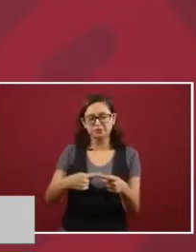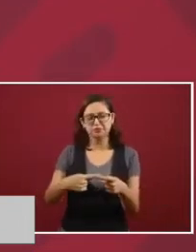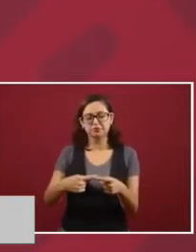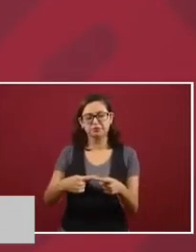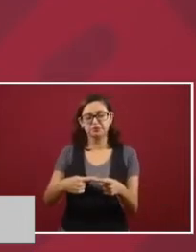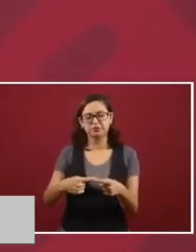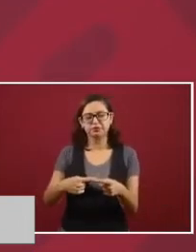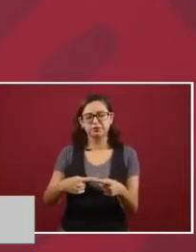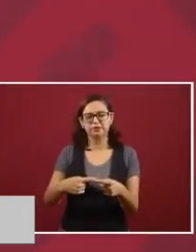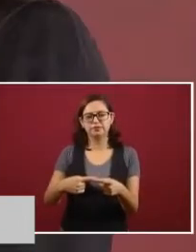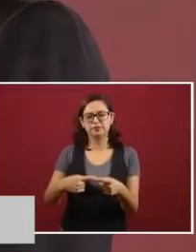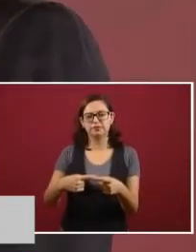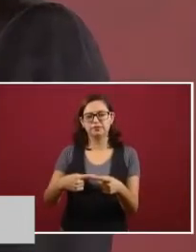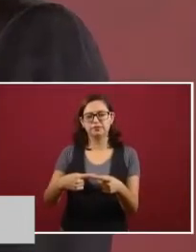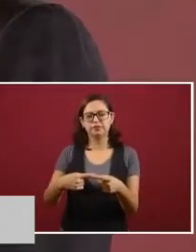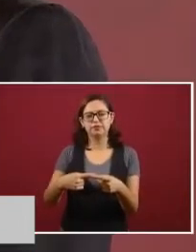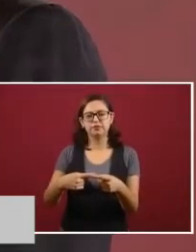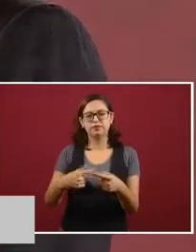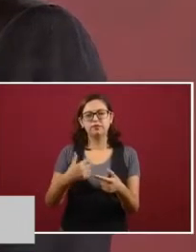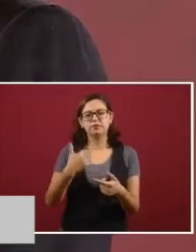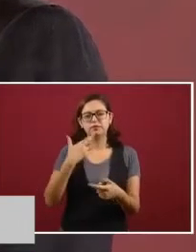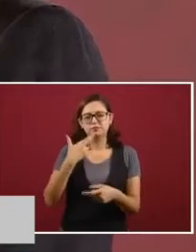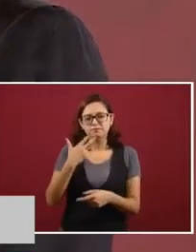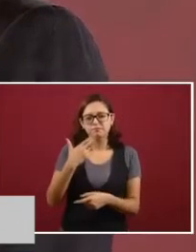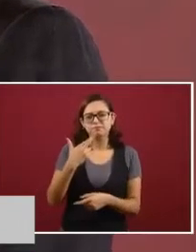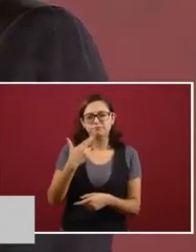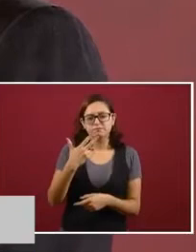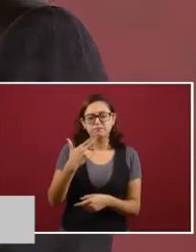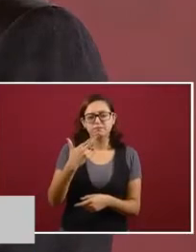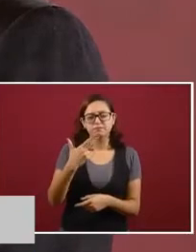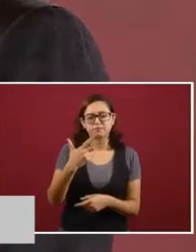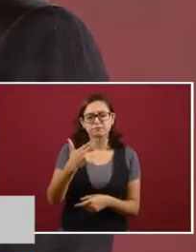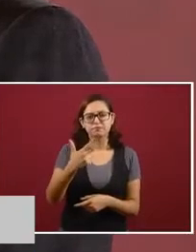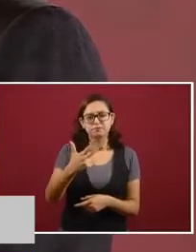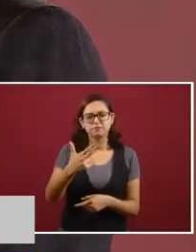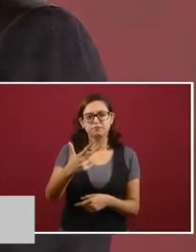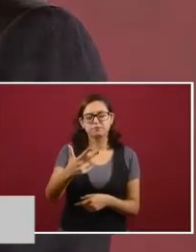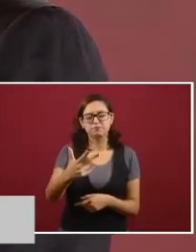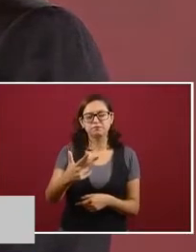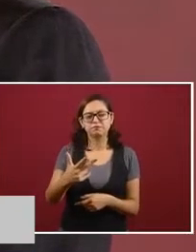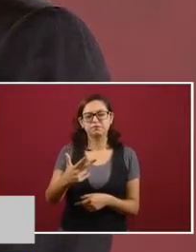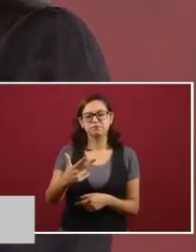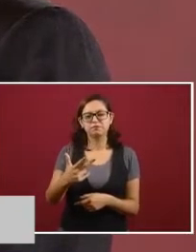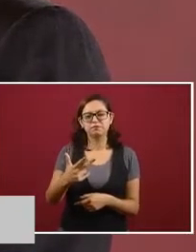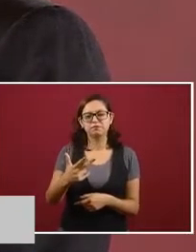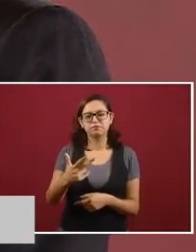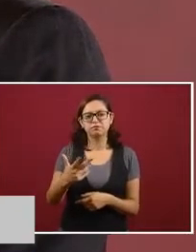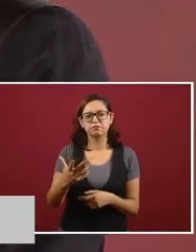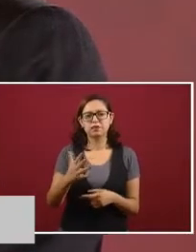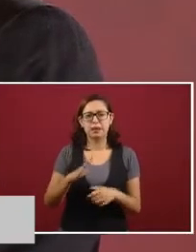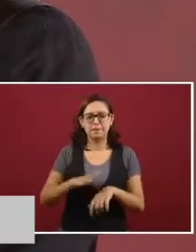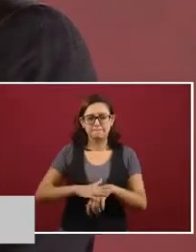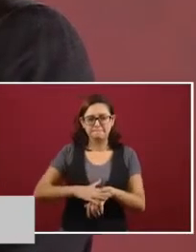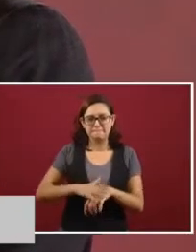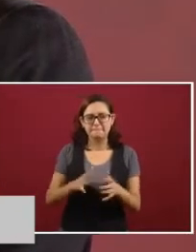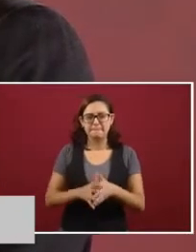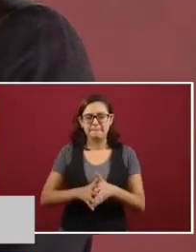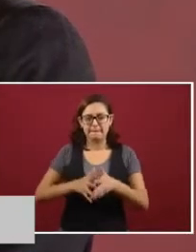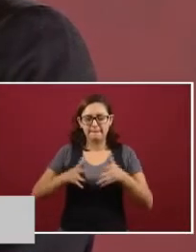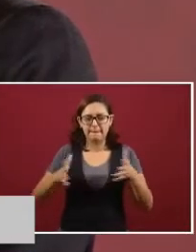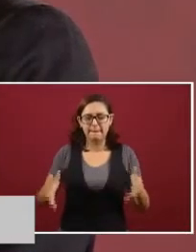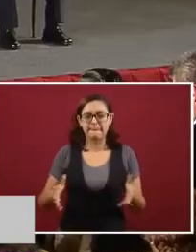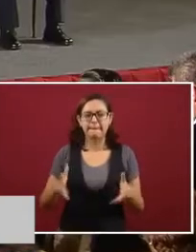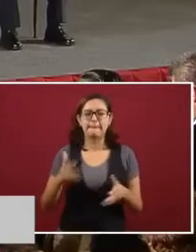Con el estudio de impacto ambiental se avanza para la construcción del nuevo aeropuerto y solo está pendiente en dar salida a los amparos interpuestos.